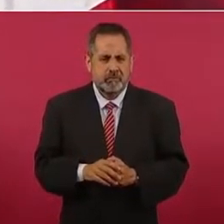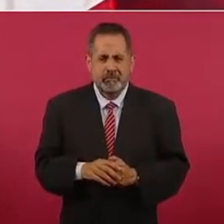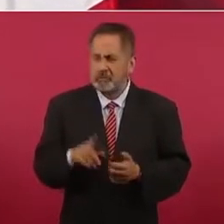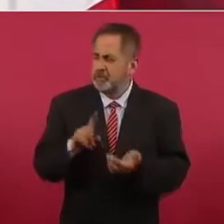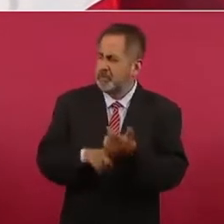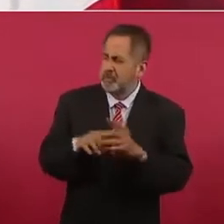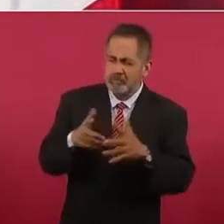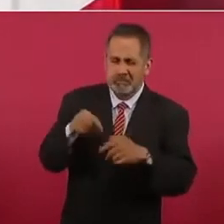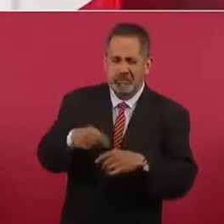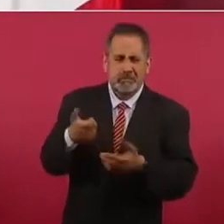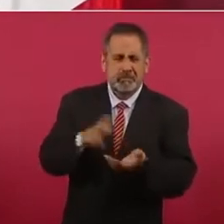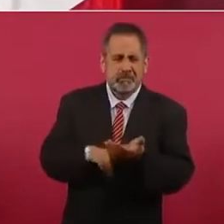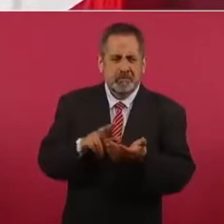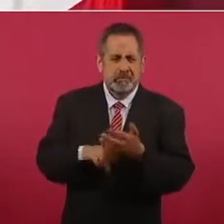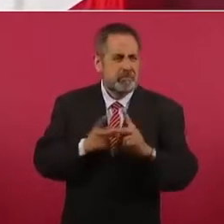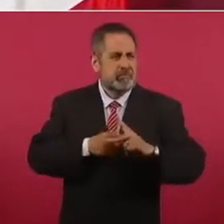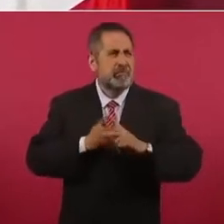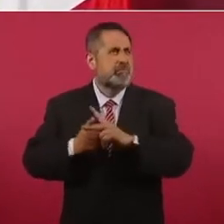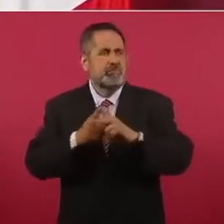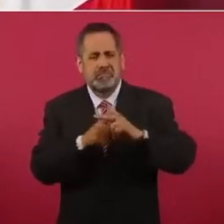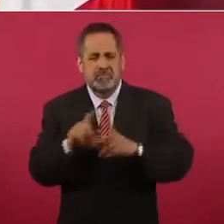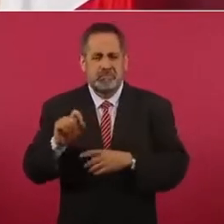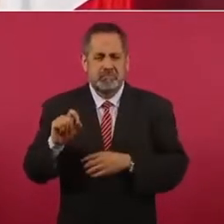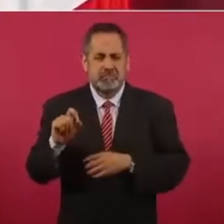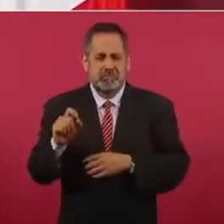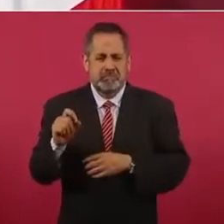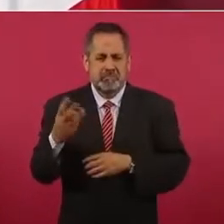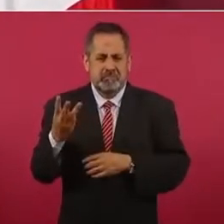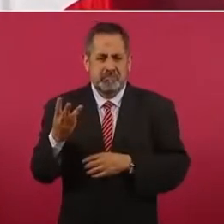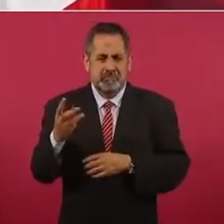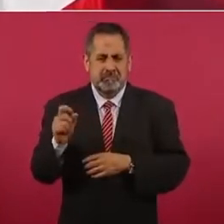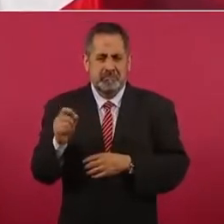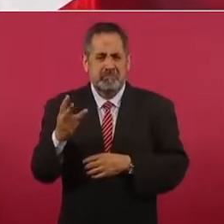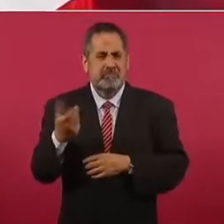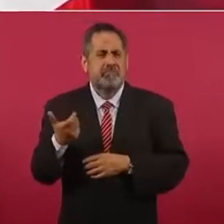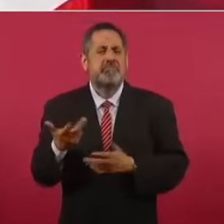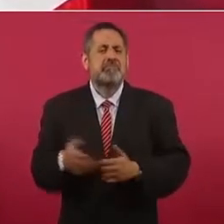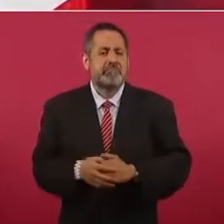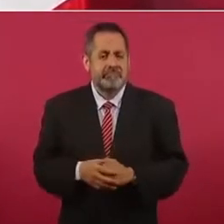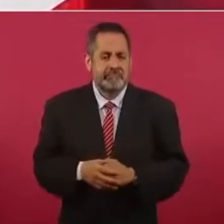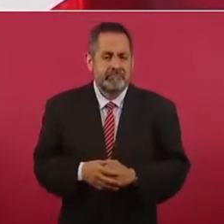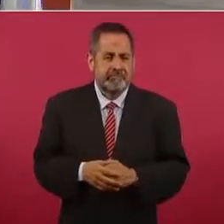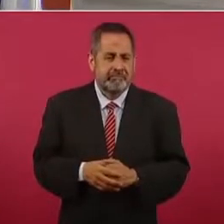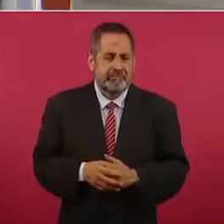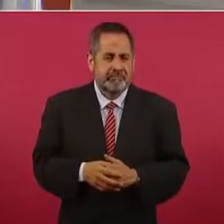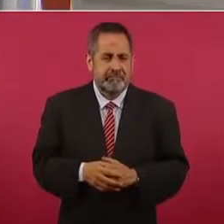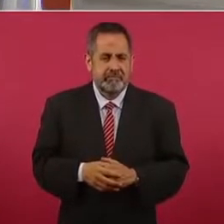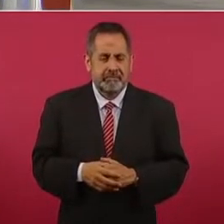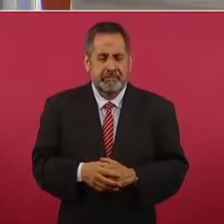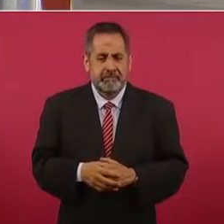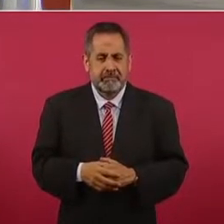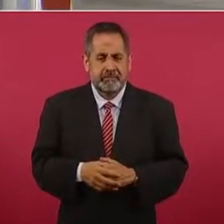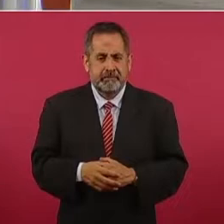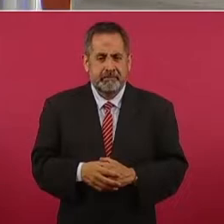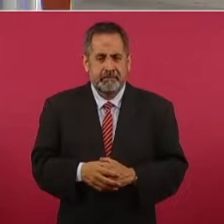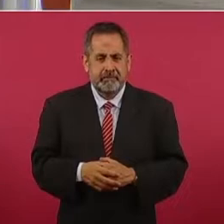23 promedio. Promedio. Sí. Pero a ver si ponen la regular.